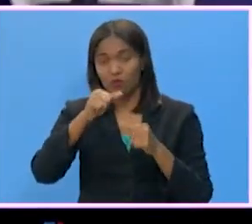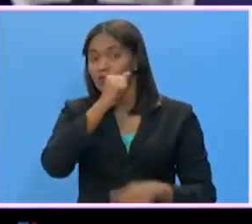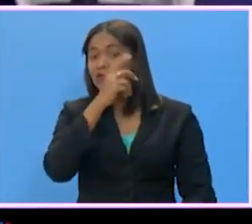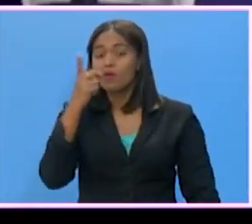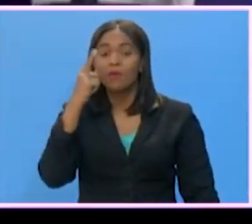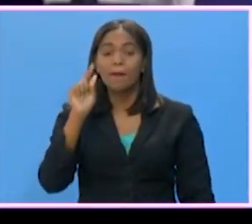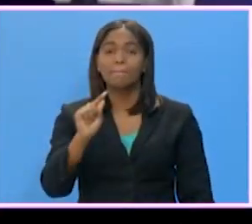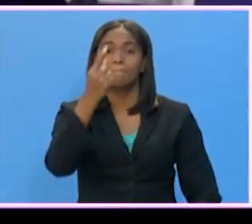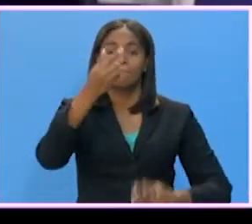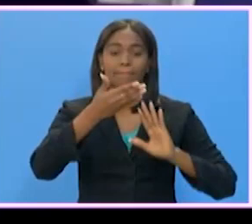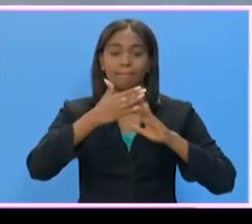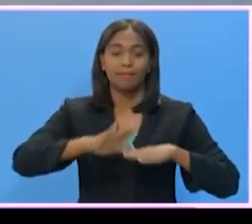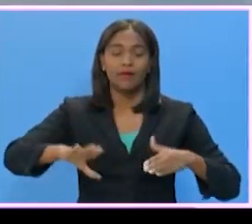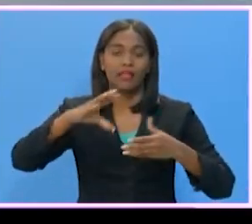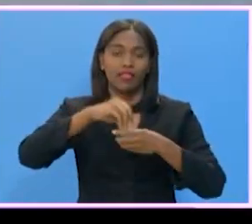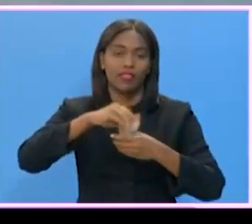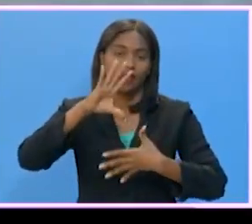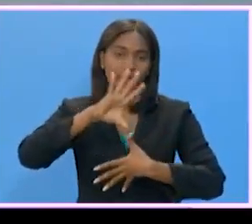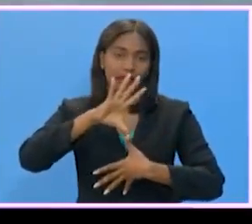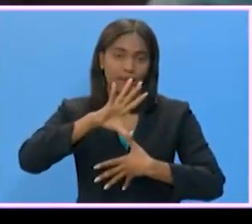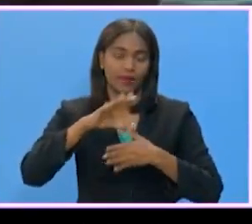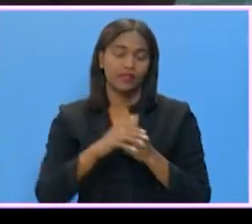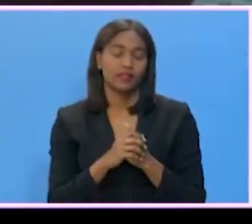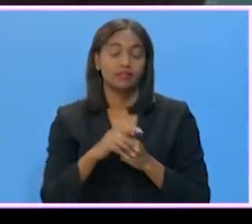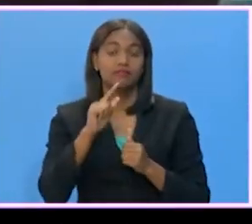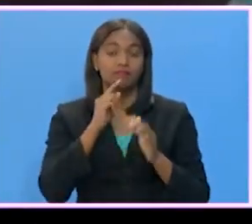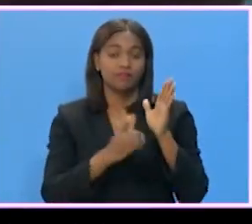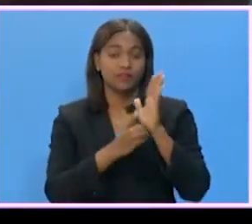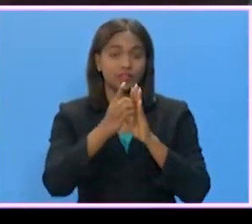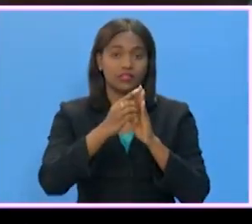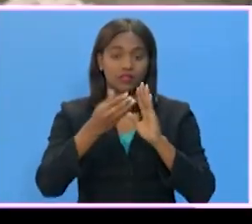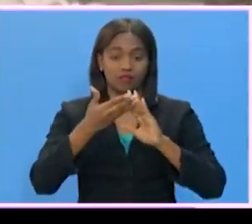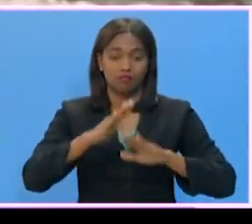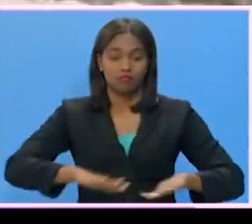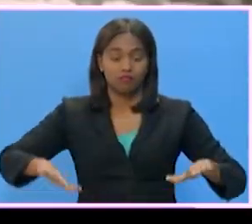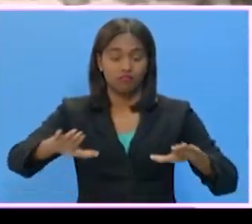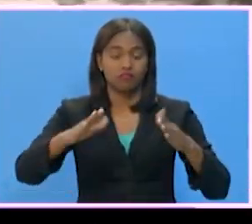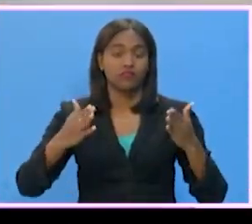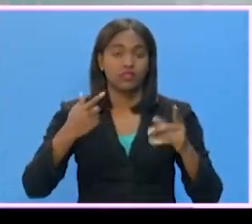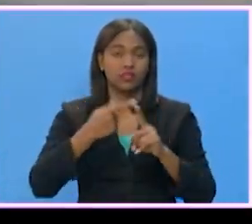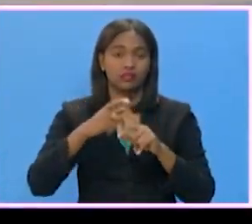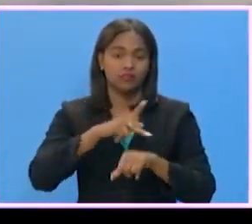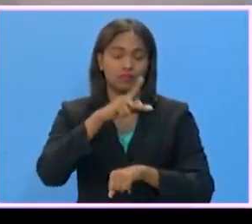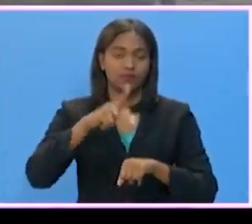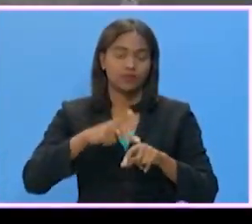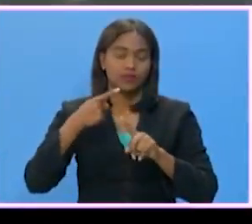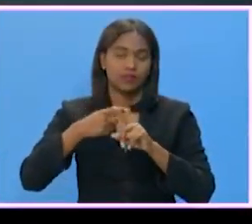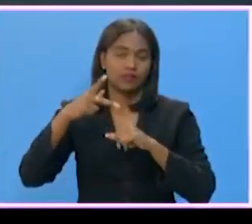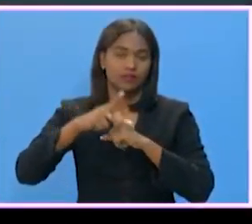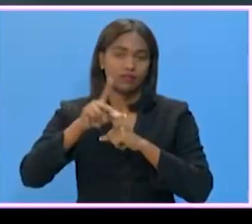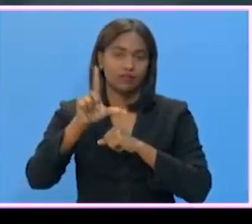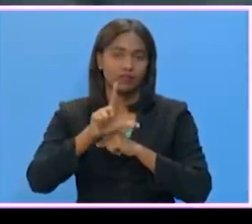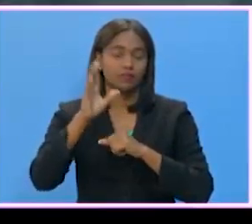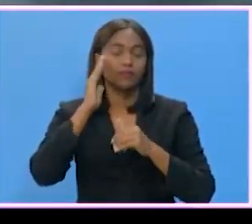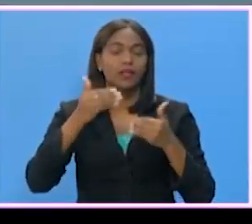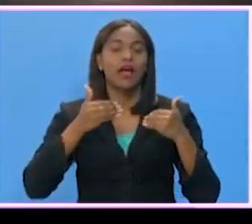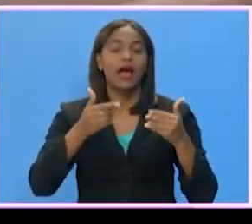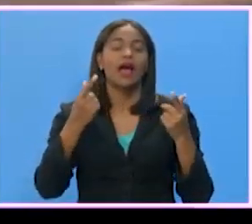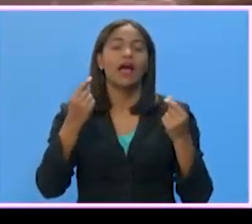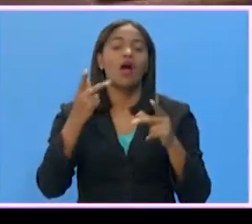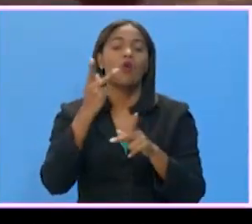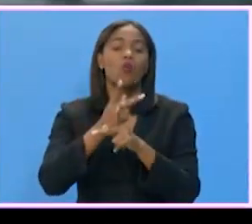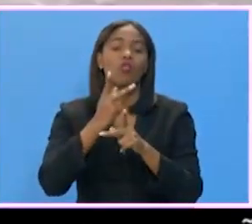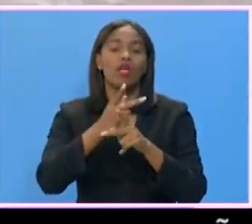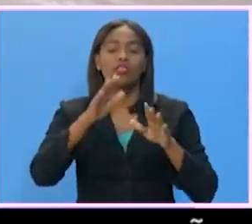primera ciudad de América. Garantizó que el desarrollo del polo turístico de la provincia de Pedernales se hará cuidando el